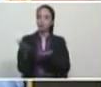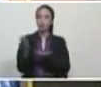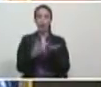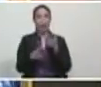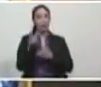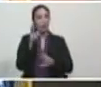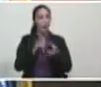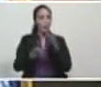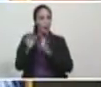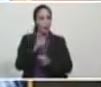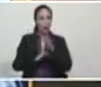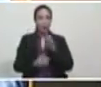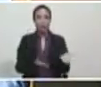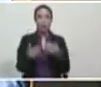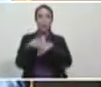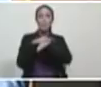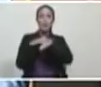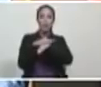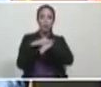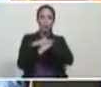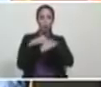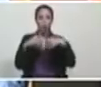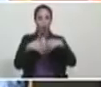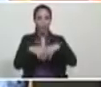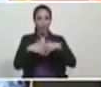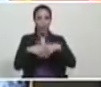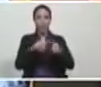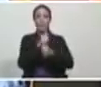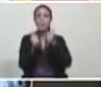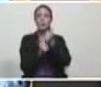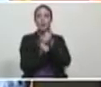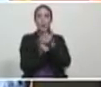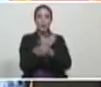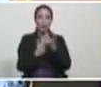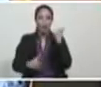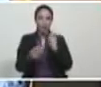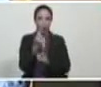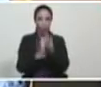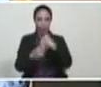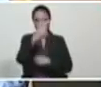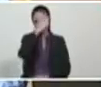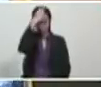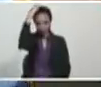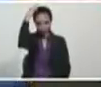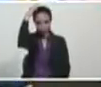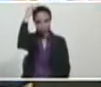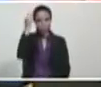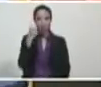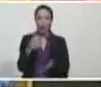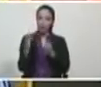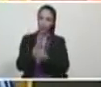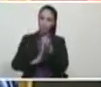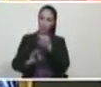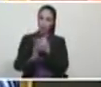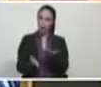por parte de nuestro ministro de Industria y vicepresidente de Economía, Tarek El Aissami, por